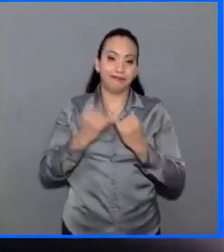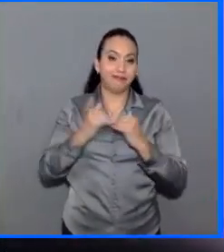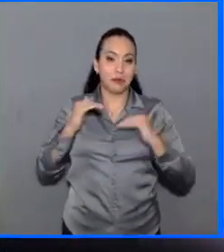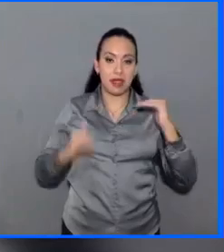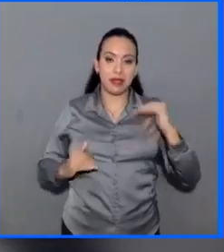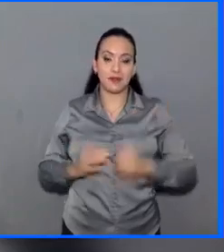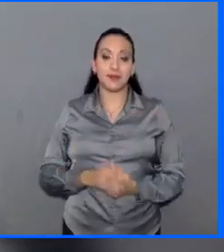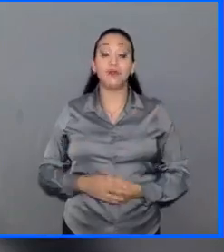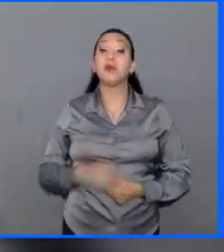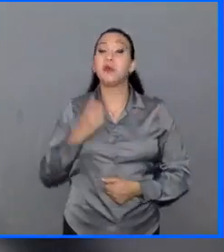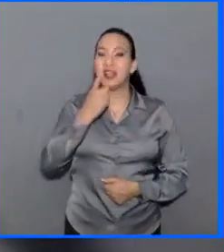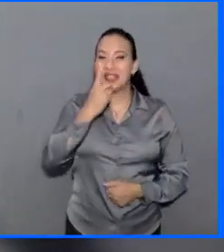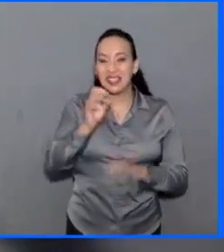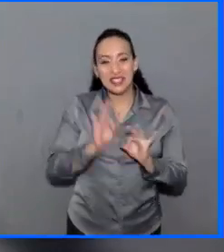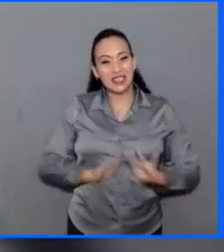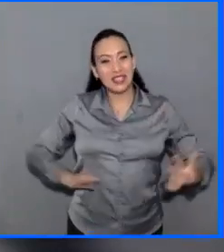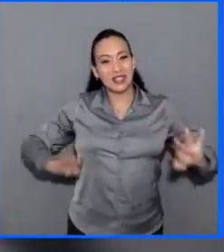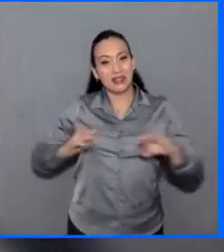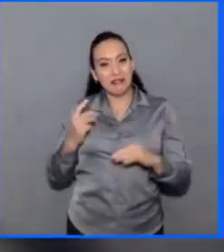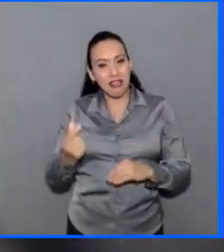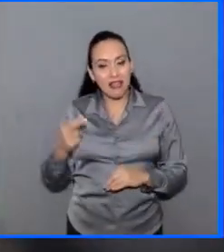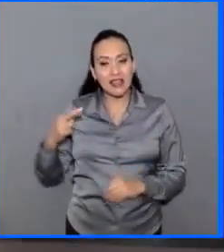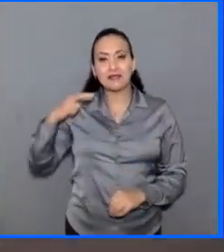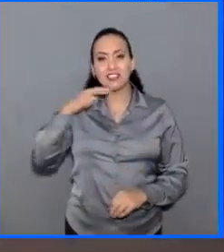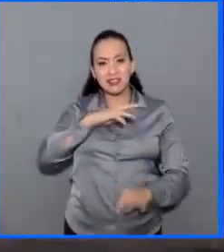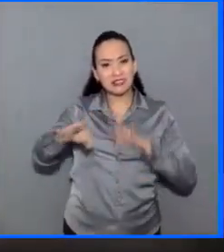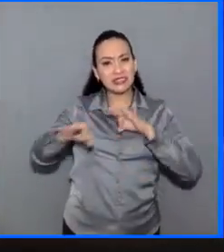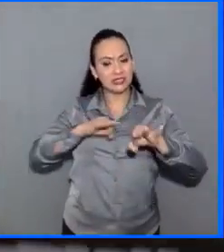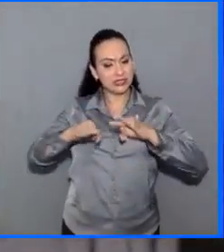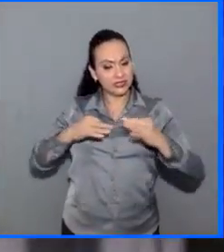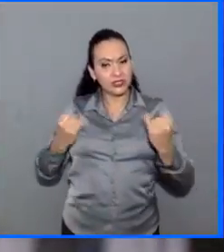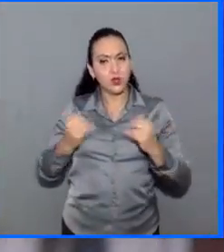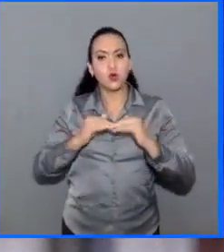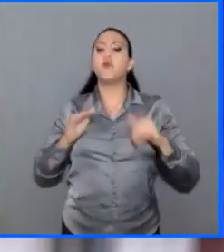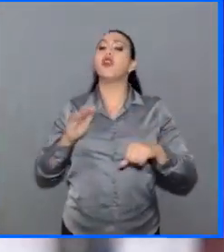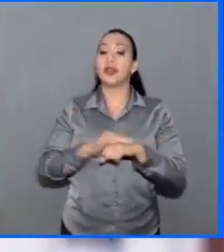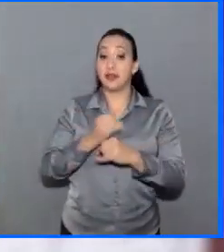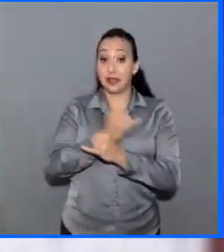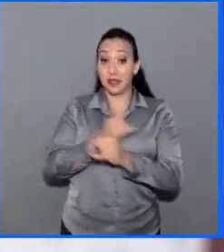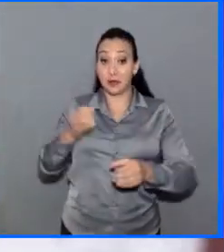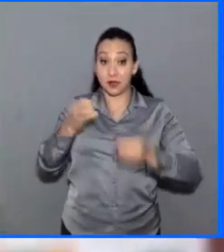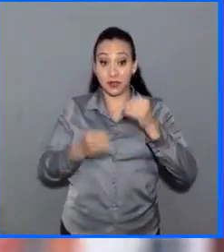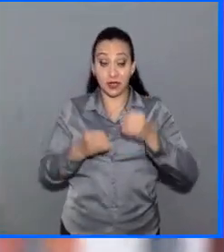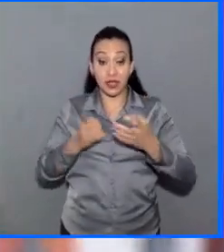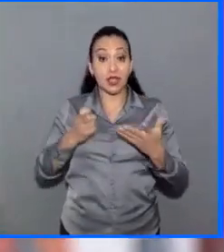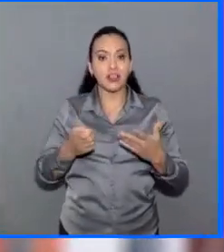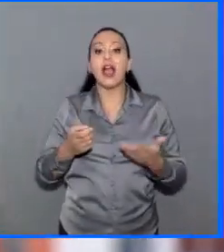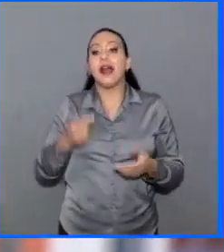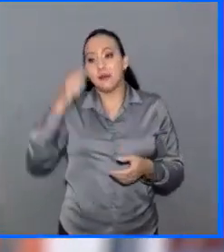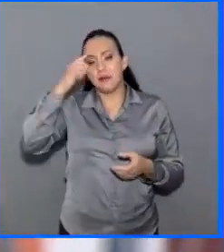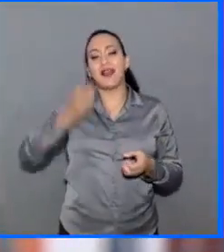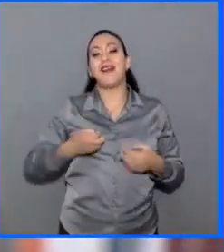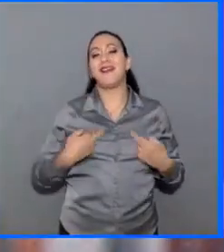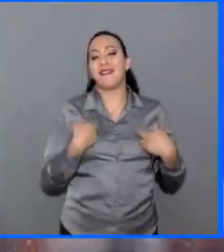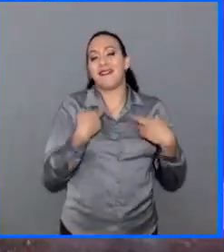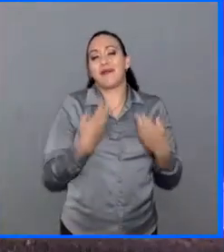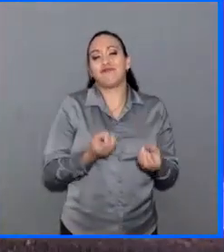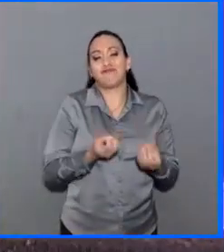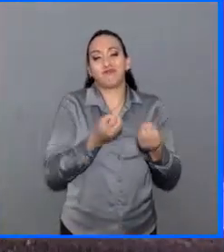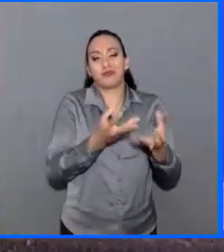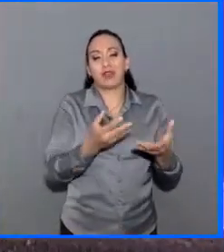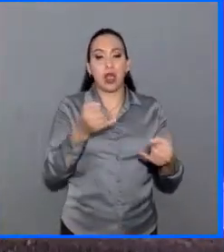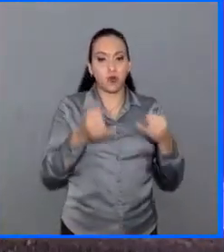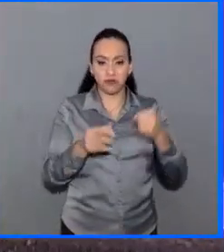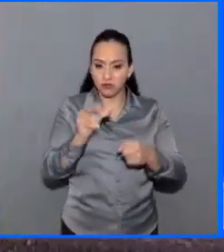actuar, porque la independencia judicial, dijo, no es un privilegio de las personas juzgadoras, sino una garantía para